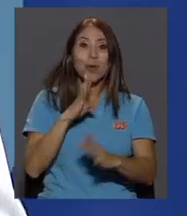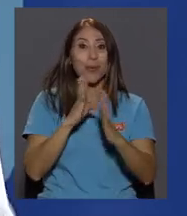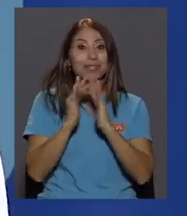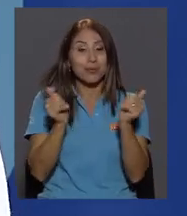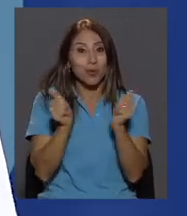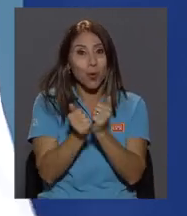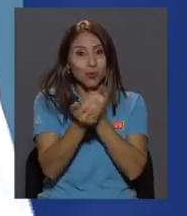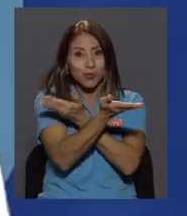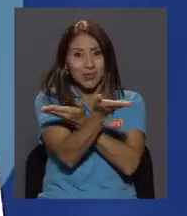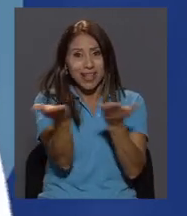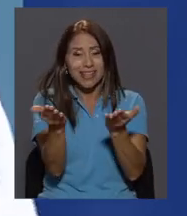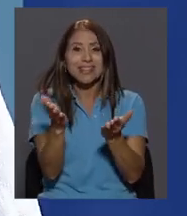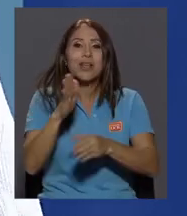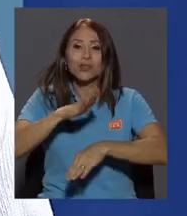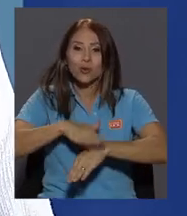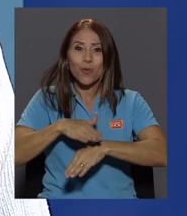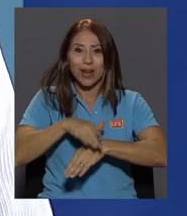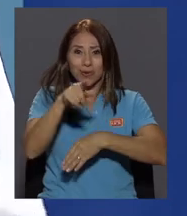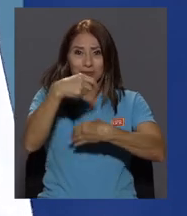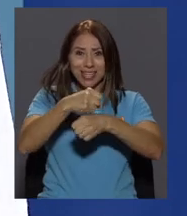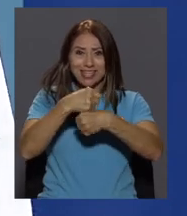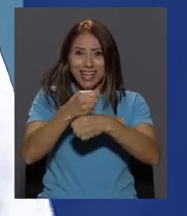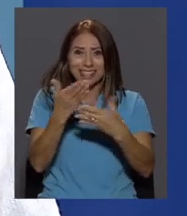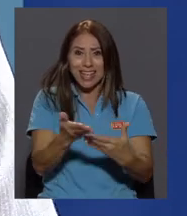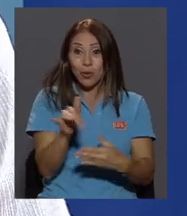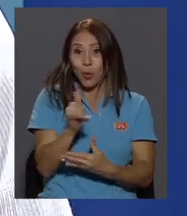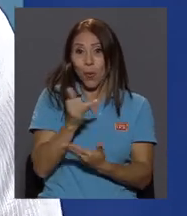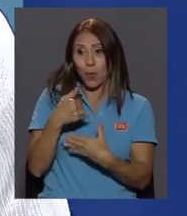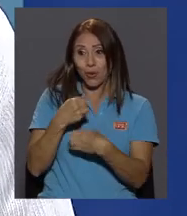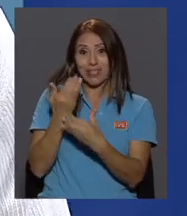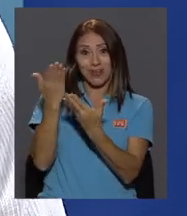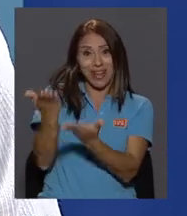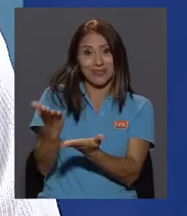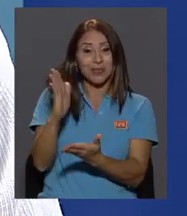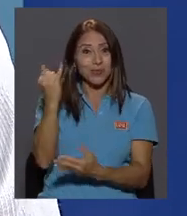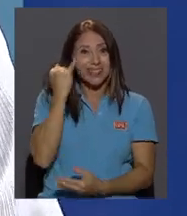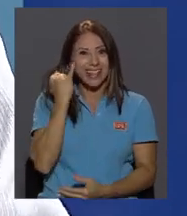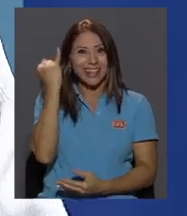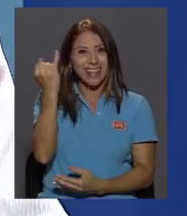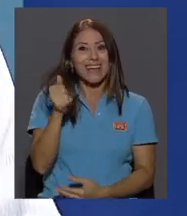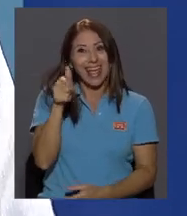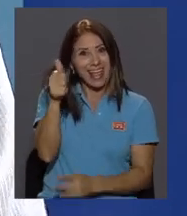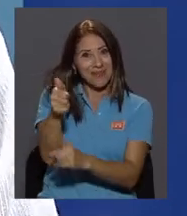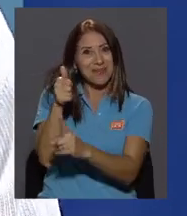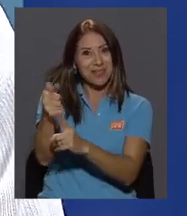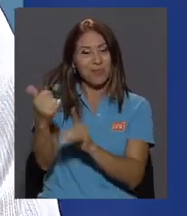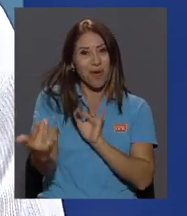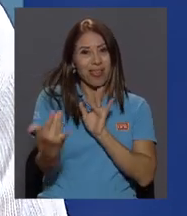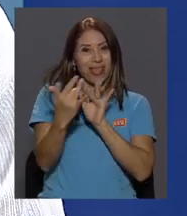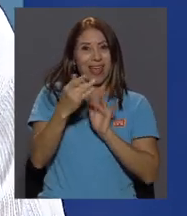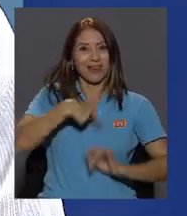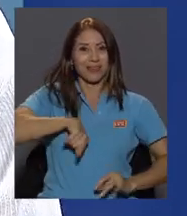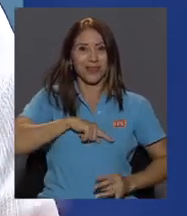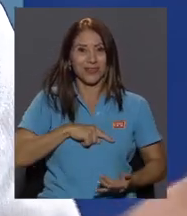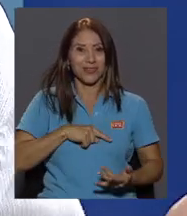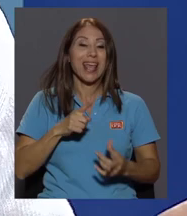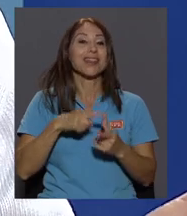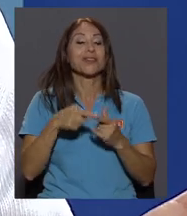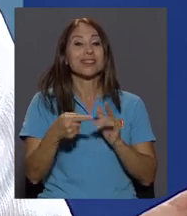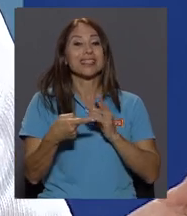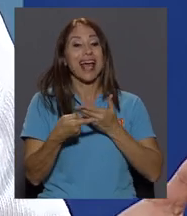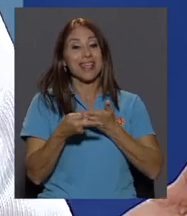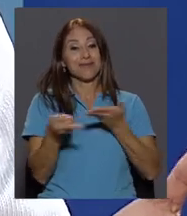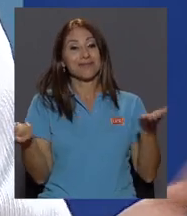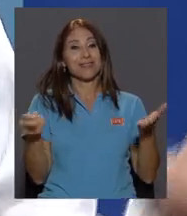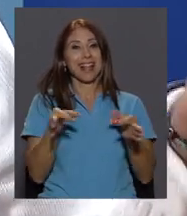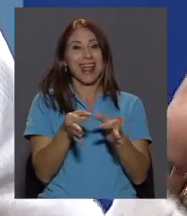usted o con ustedes sobre esto que ustedes están haciendo como lo hizo eduardo de su iniciativa que él fue el que nos buscó así que ahí les dejo mi